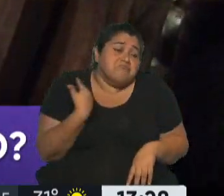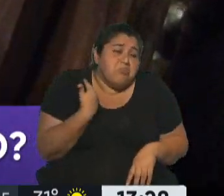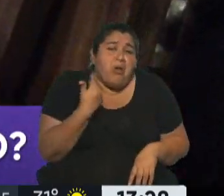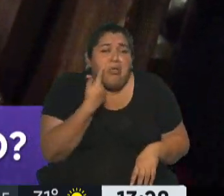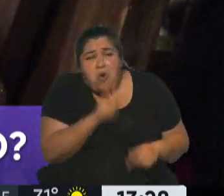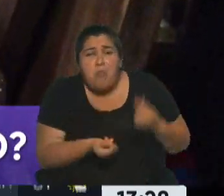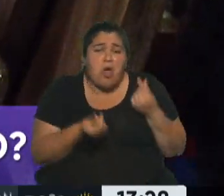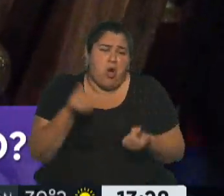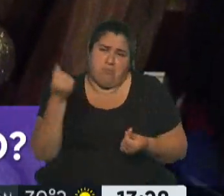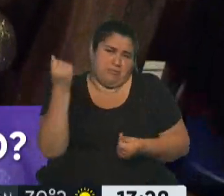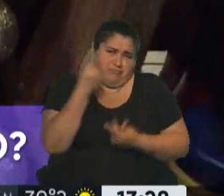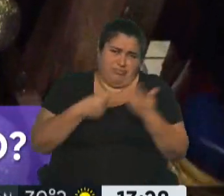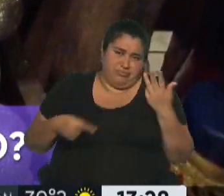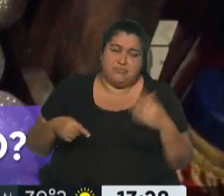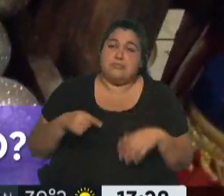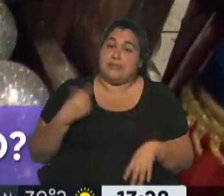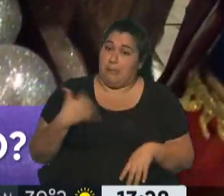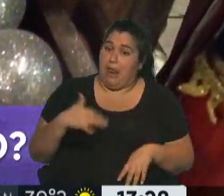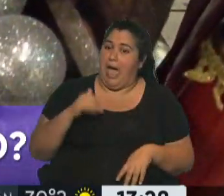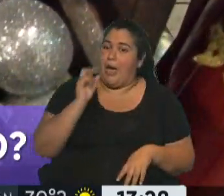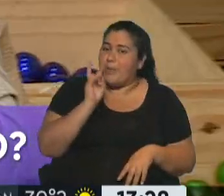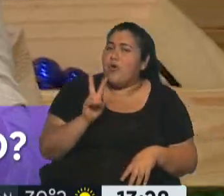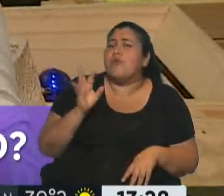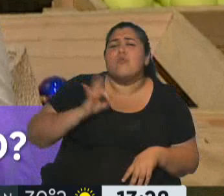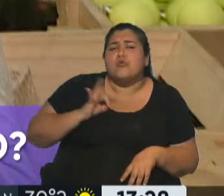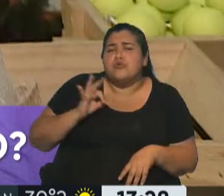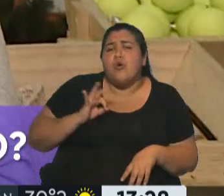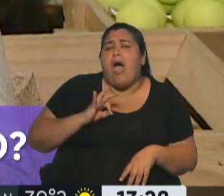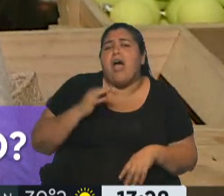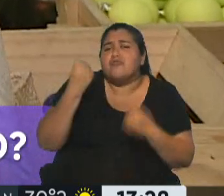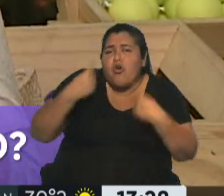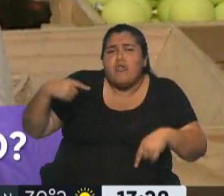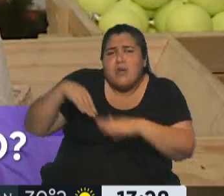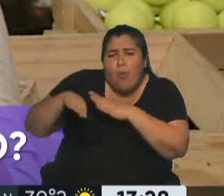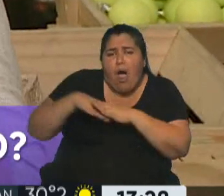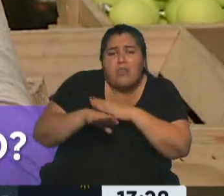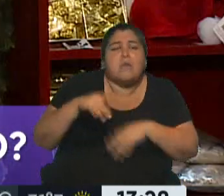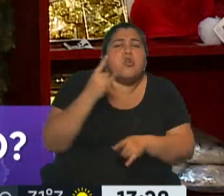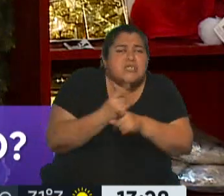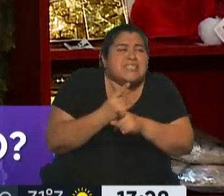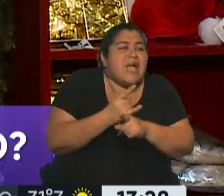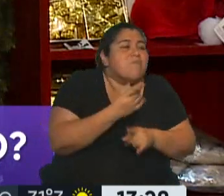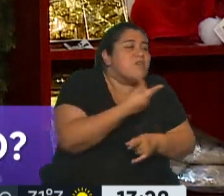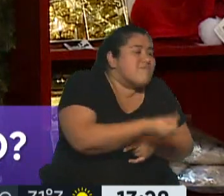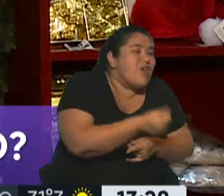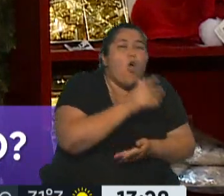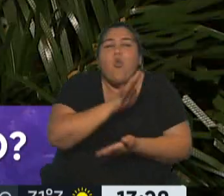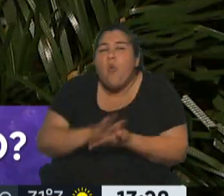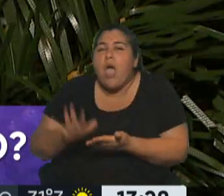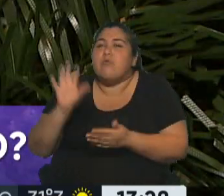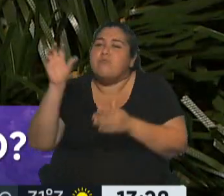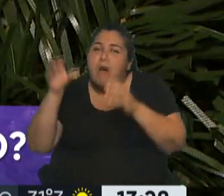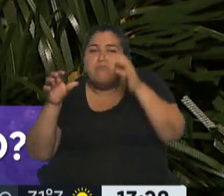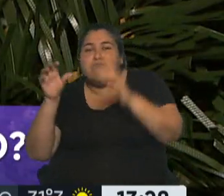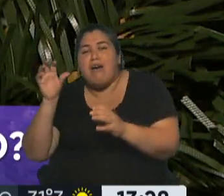hay de todo. Y están bravos, pero yo tengo de muchos años adorno, pero igual pongo siempre algo nuevo. ¿Cómo es el arbolito? ¿Es grande,